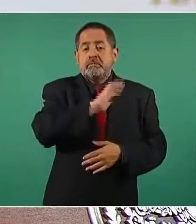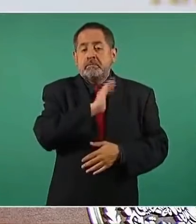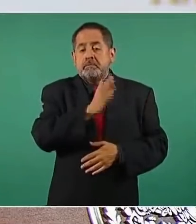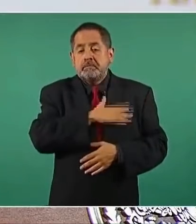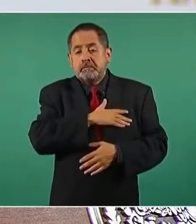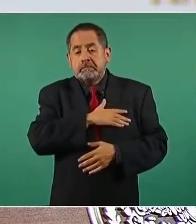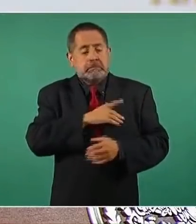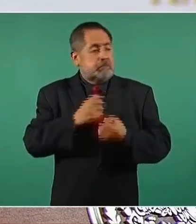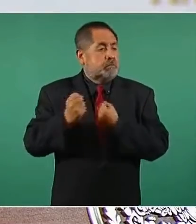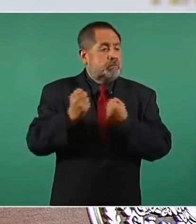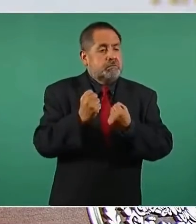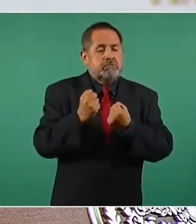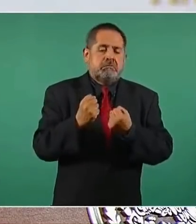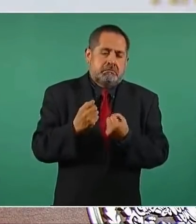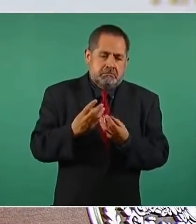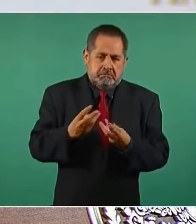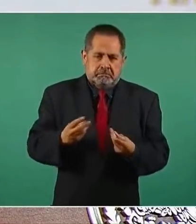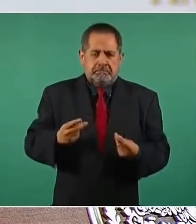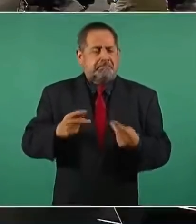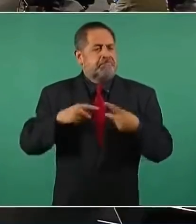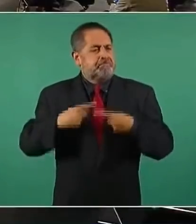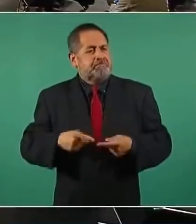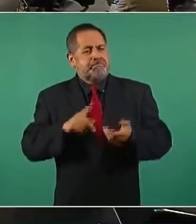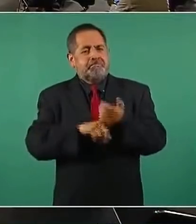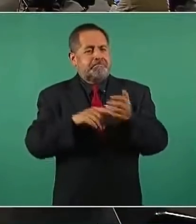externo de la metrópoli